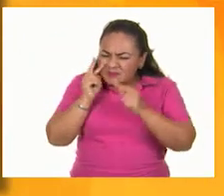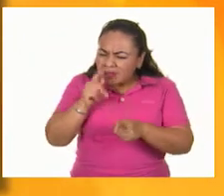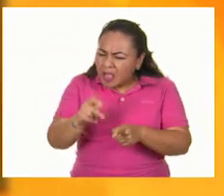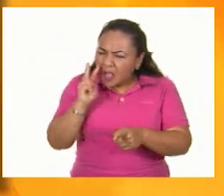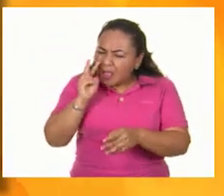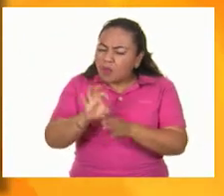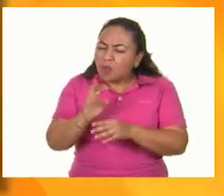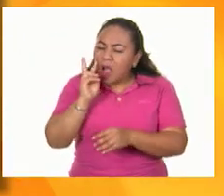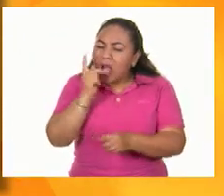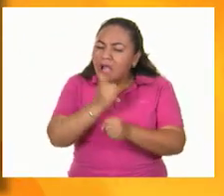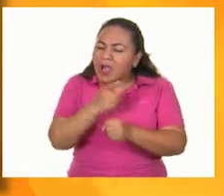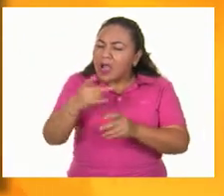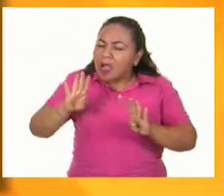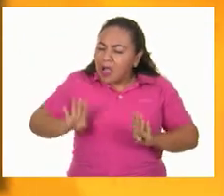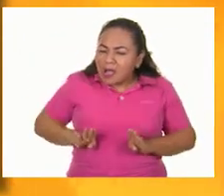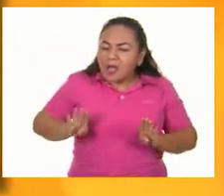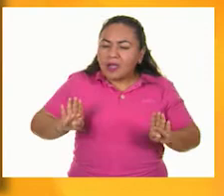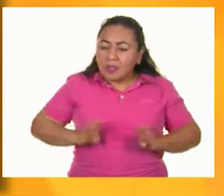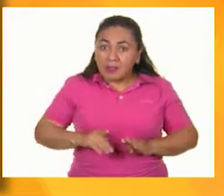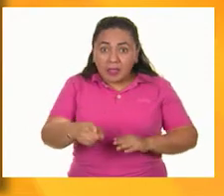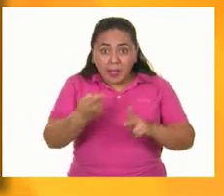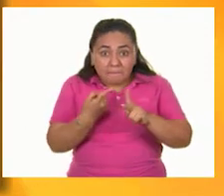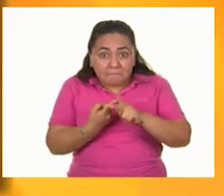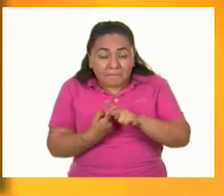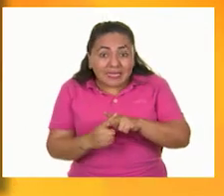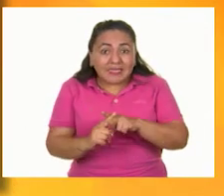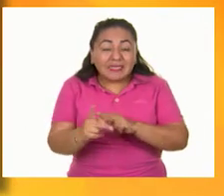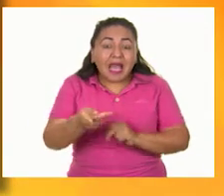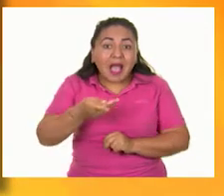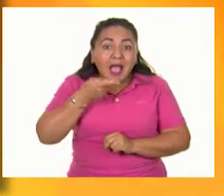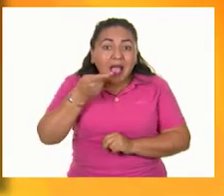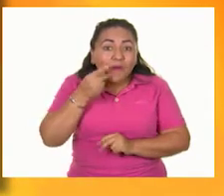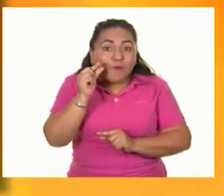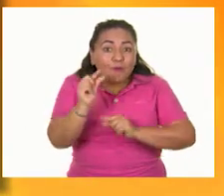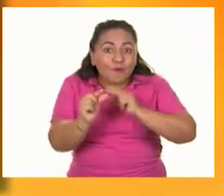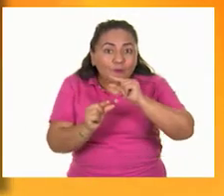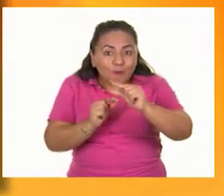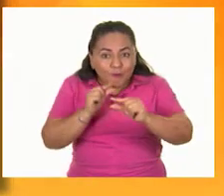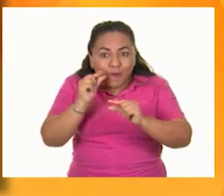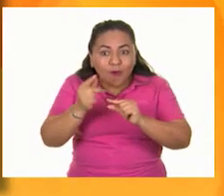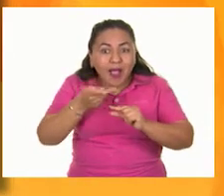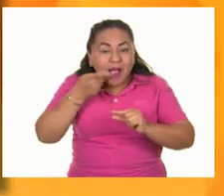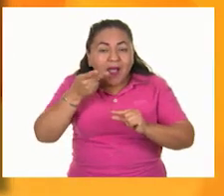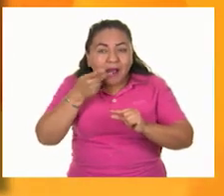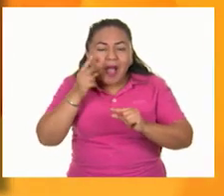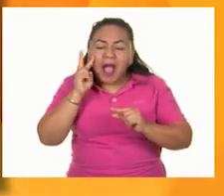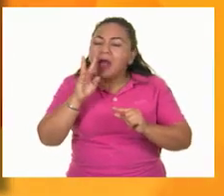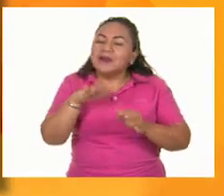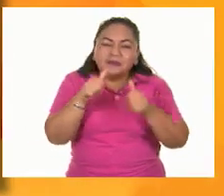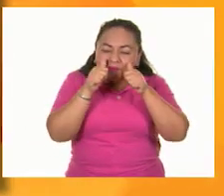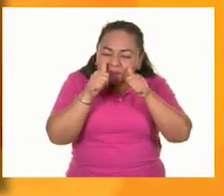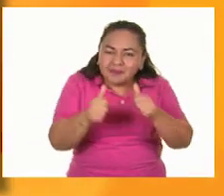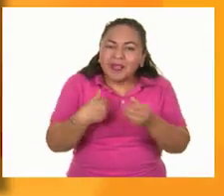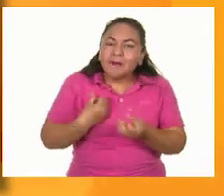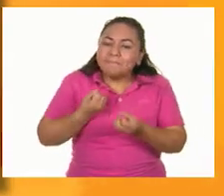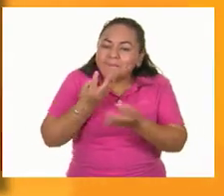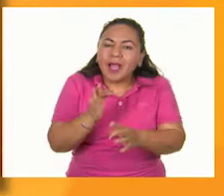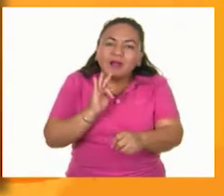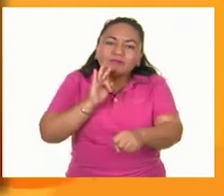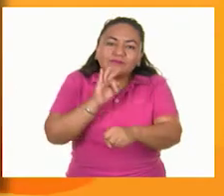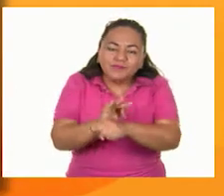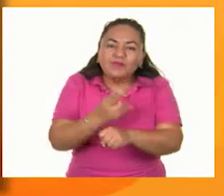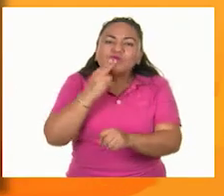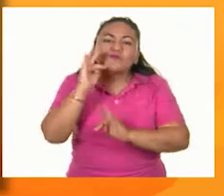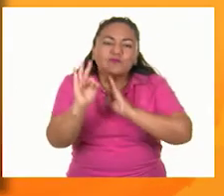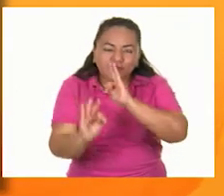sus señales. Si está empezando a hablar, ayúdale a encontrar las palabras para expresarse y atiende su necesidad.